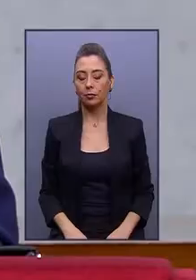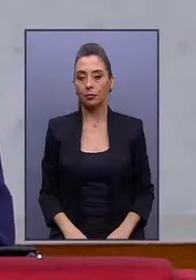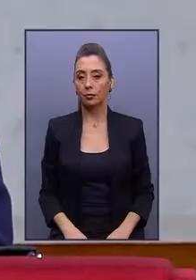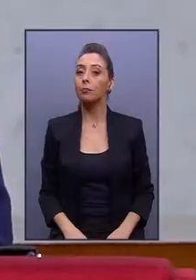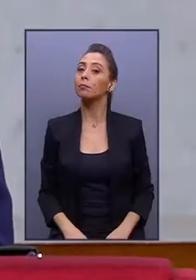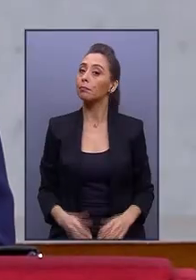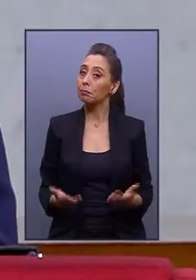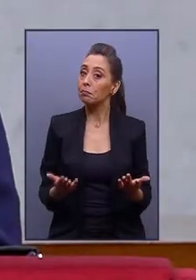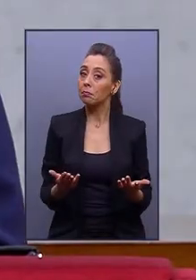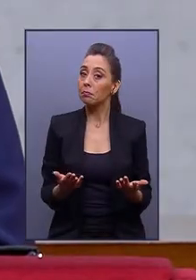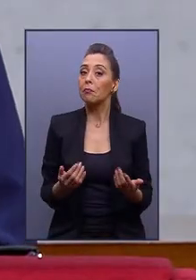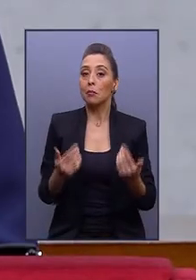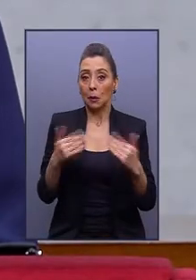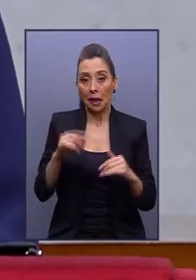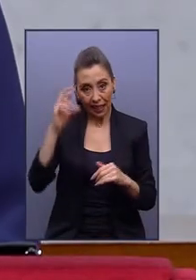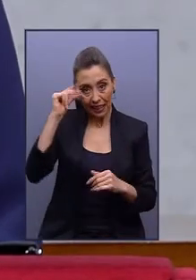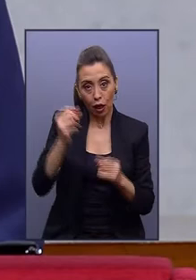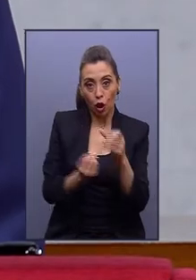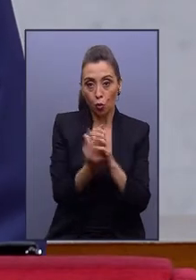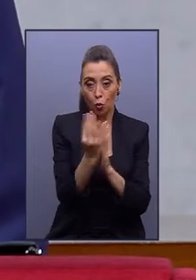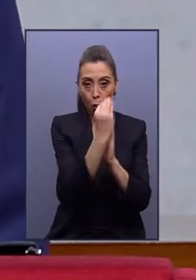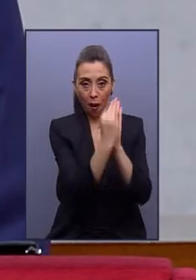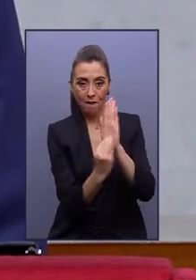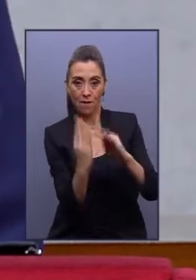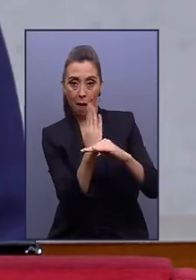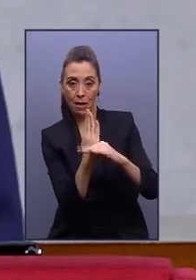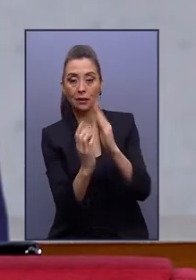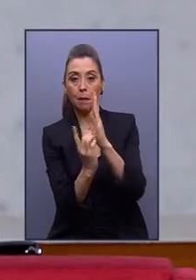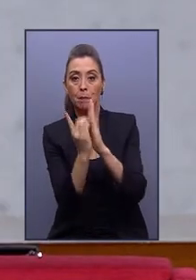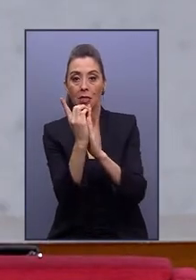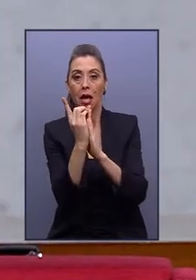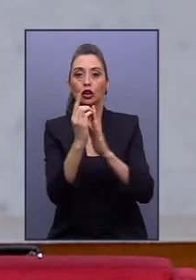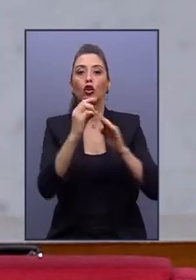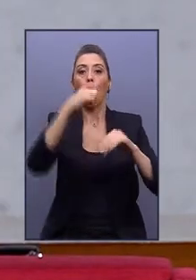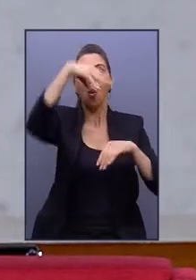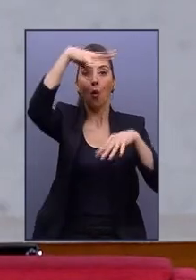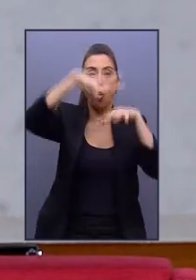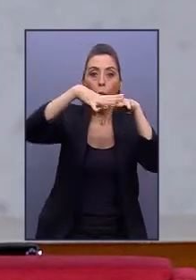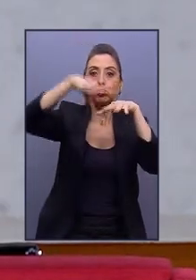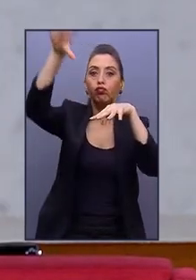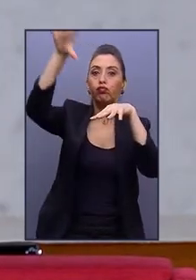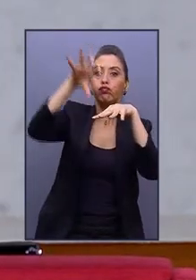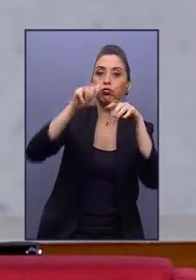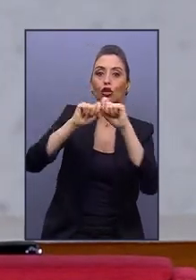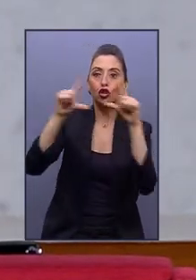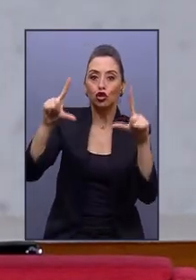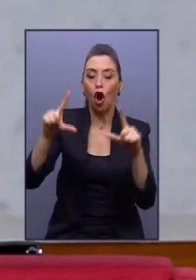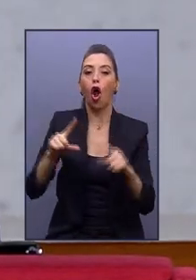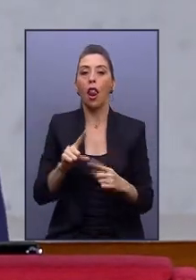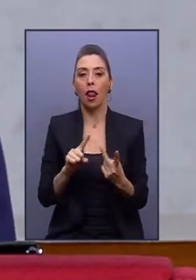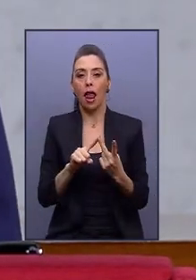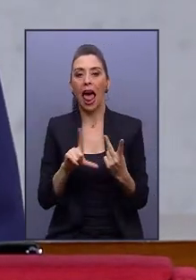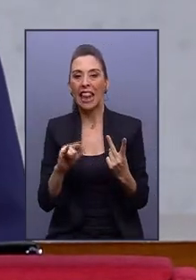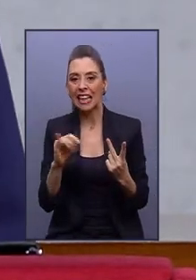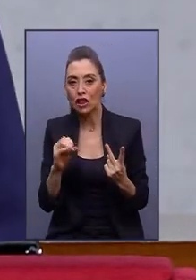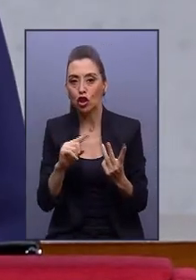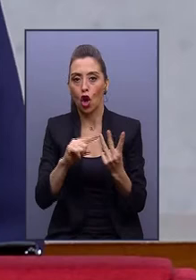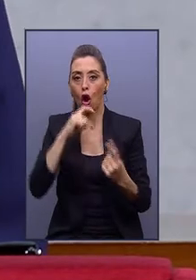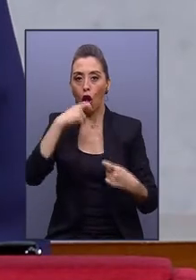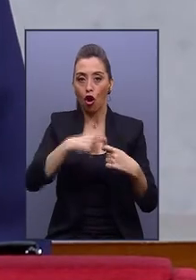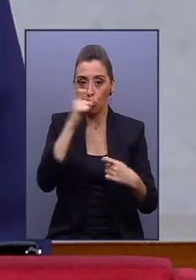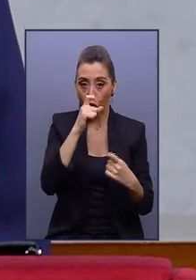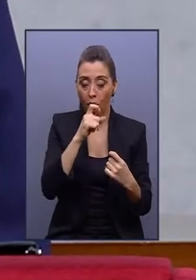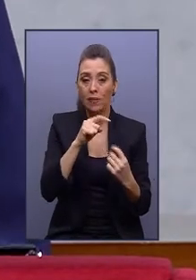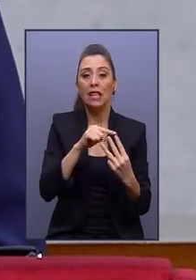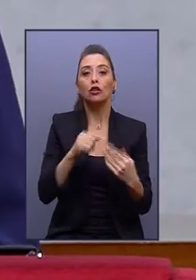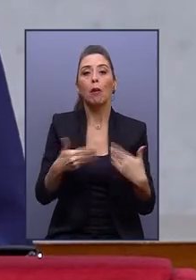Y así como estamos creando nuevas bases para el desarrollo de la energía solar, del litio o del cobre, estamos creándolas para el conjunto de la